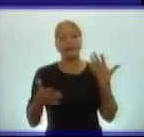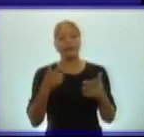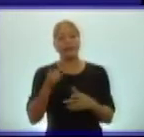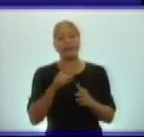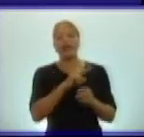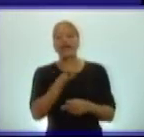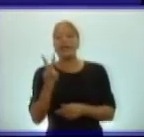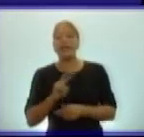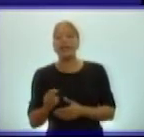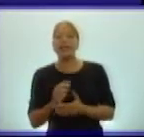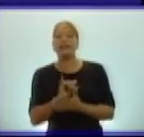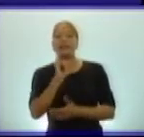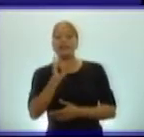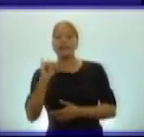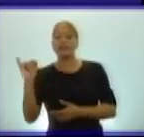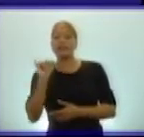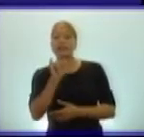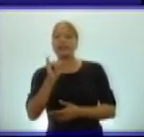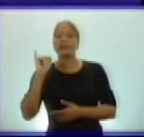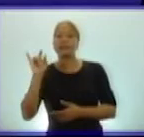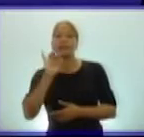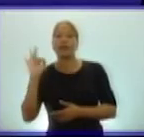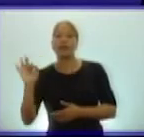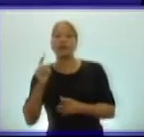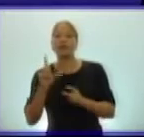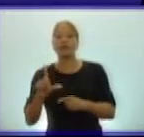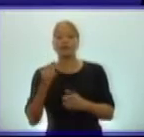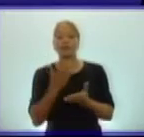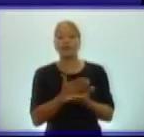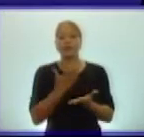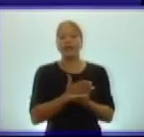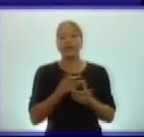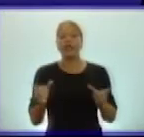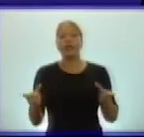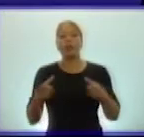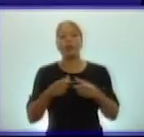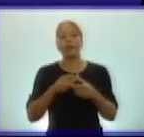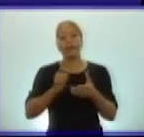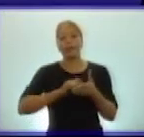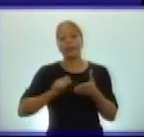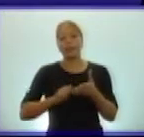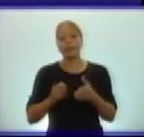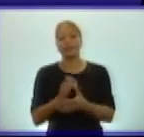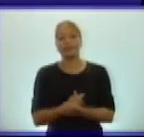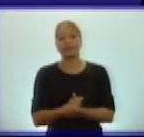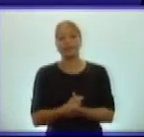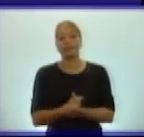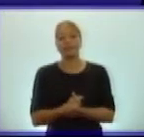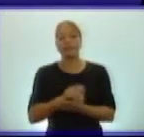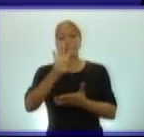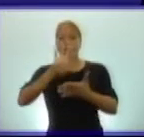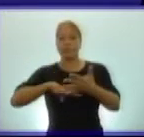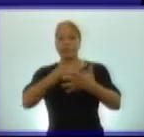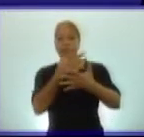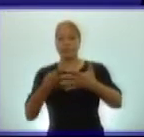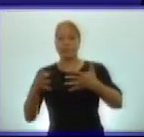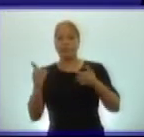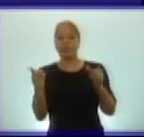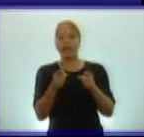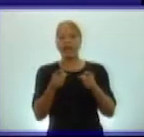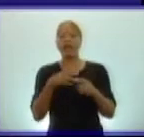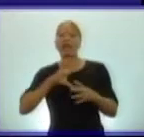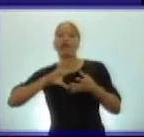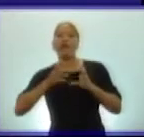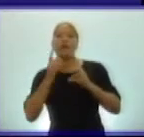página 66 y 68 del libro de texto y completa el siguiente cuadro. Vamos a poner en la parte superior modo de vida en el